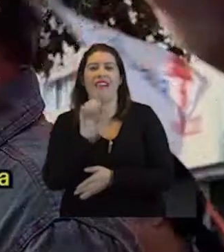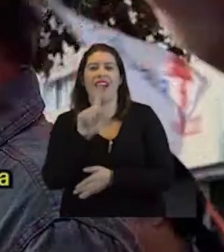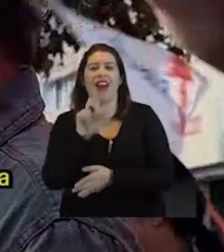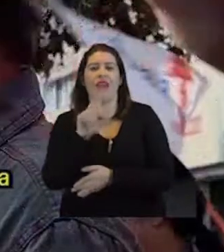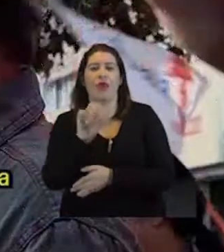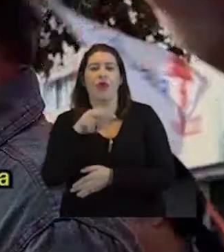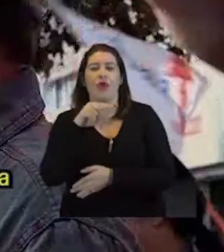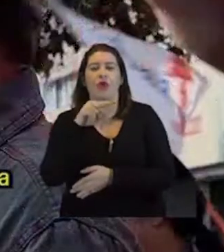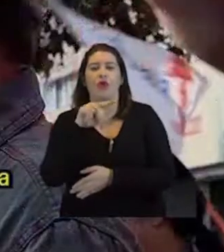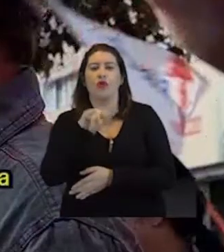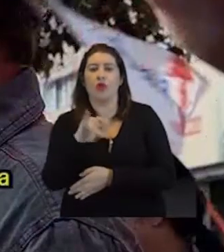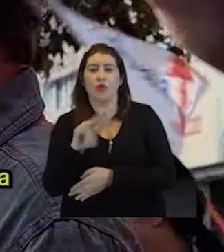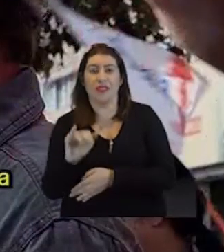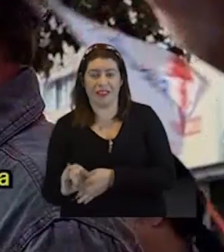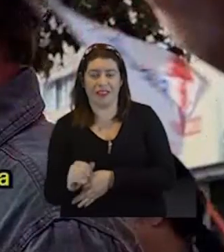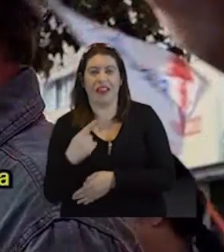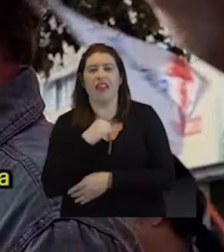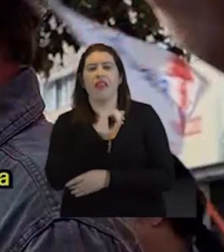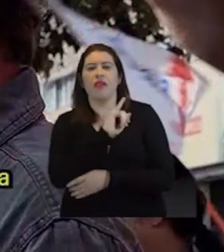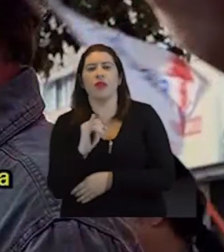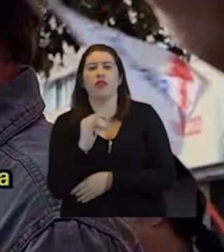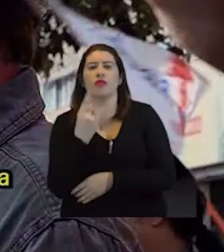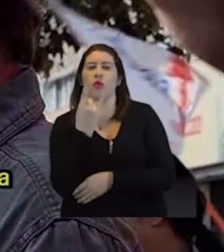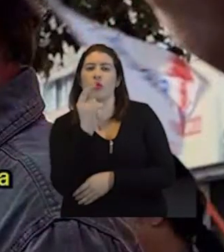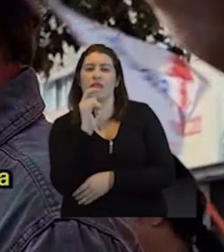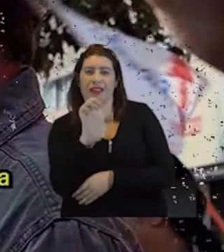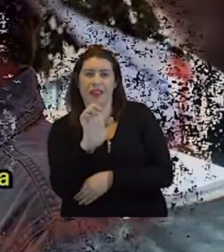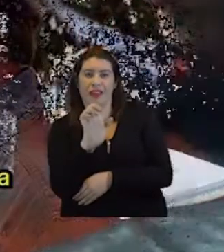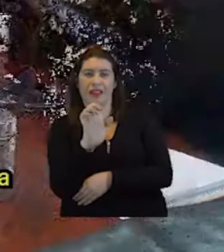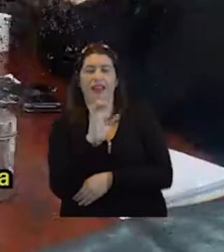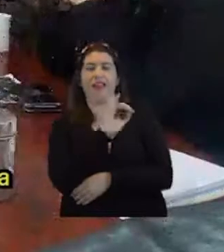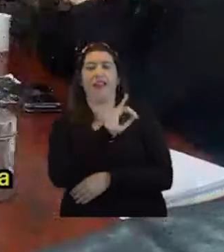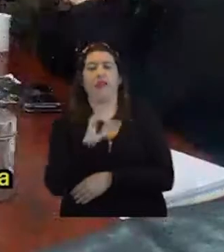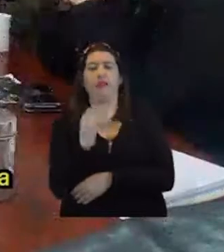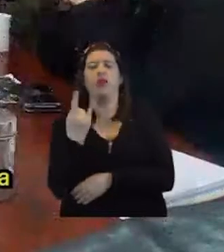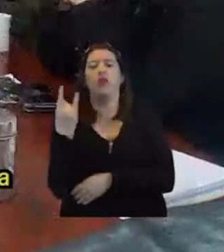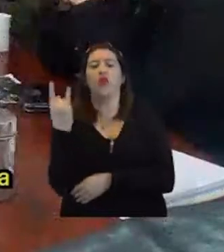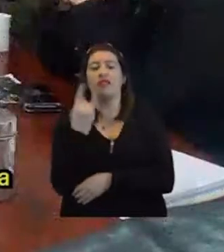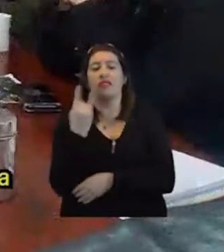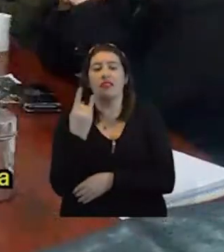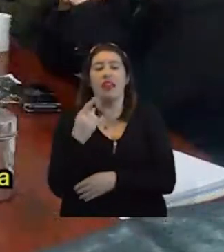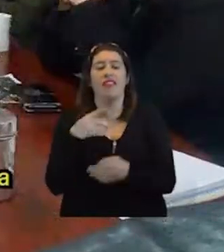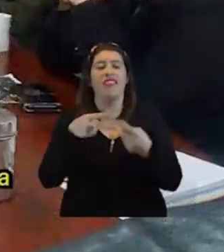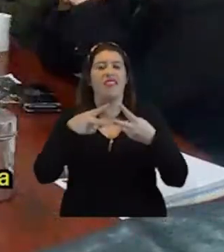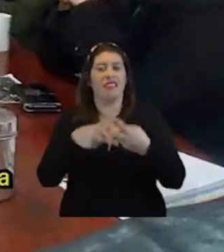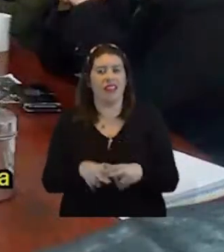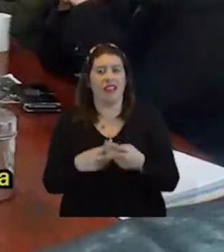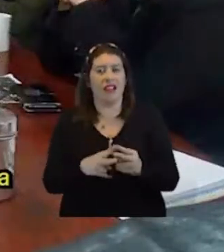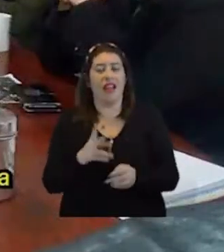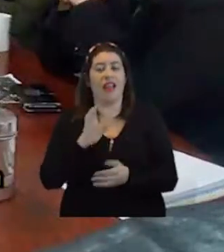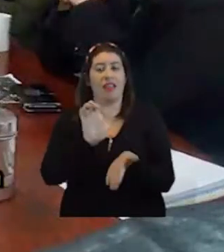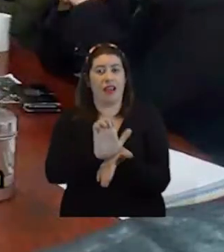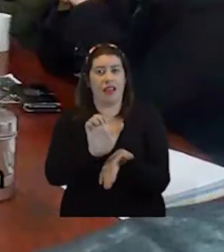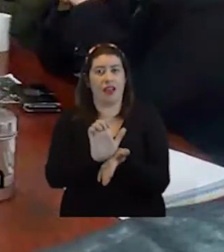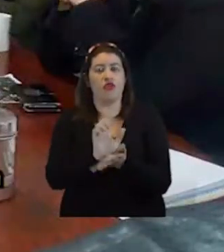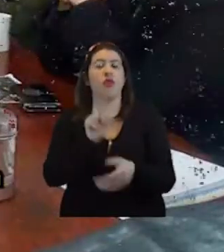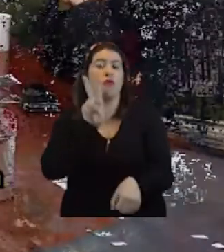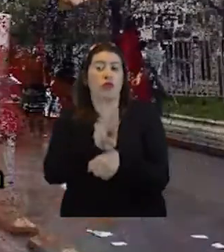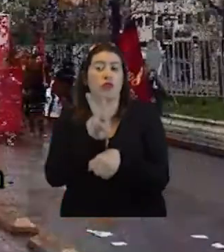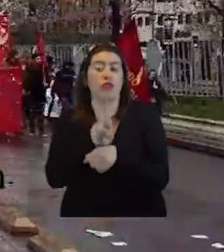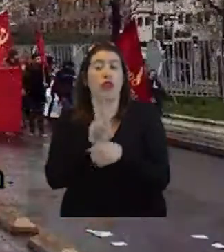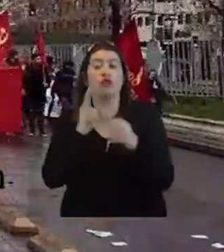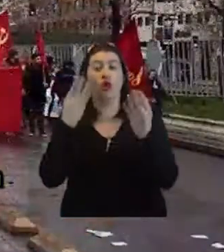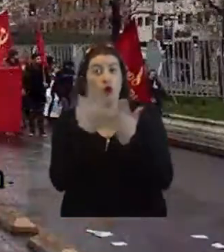Núñez, luego en la UT y de ahí, de la Universidad Técnica del Estado, salí como profesor. Estudié en un